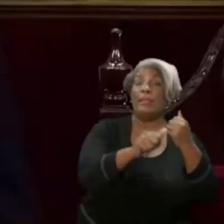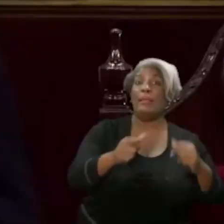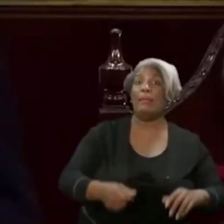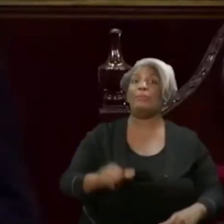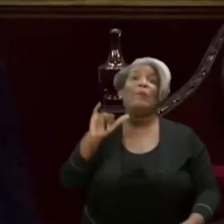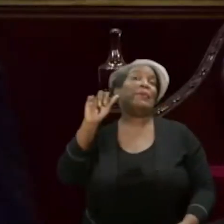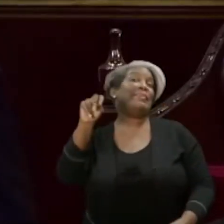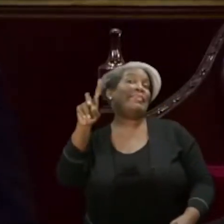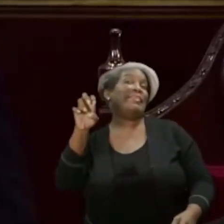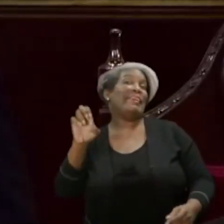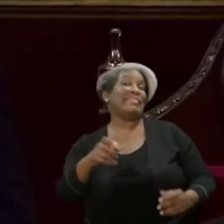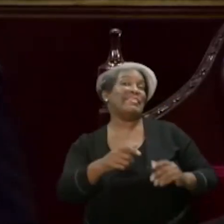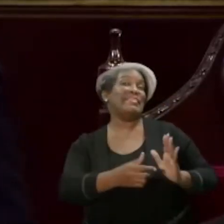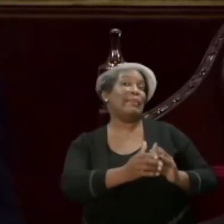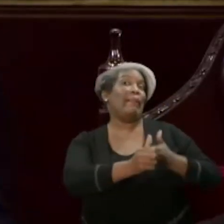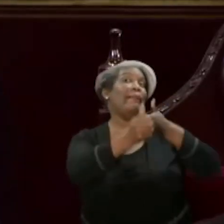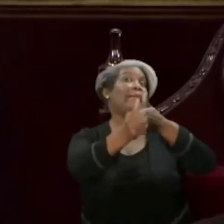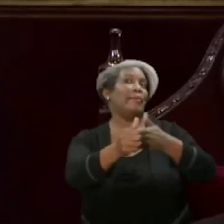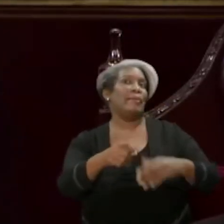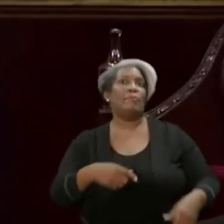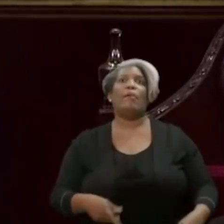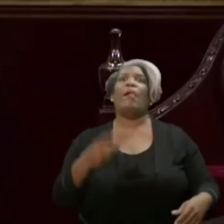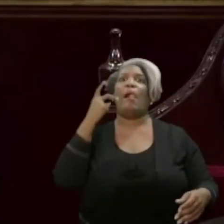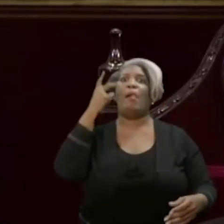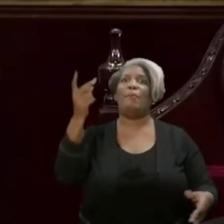porque les va a ir peor.